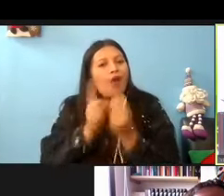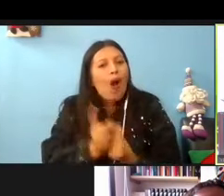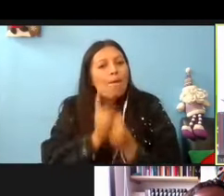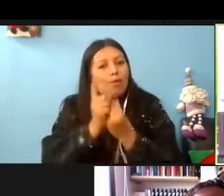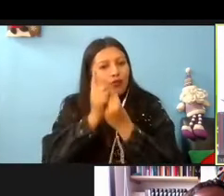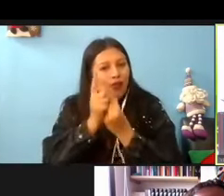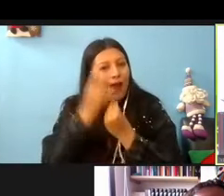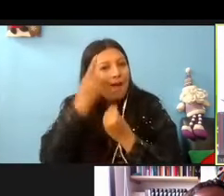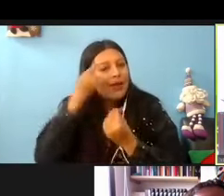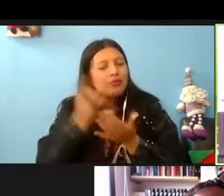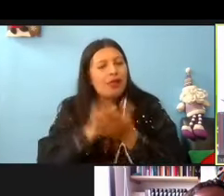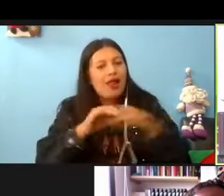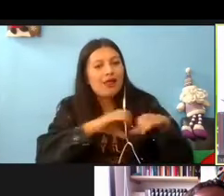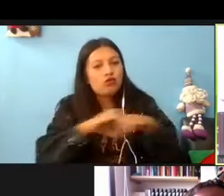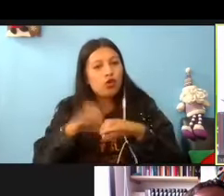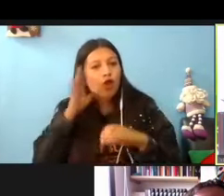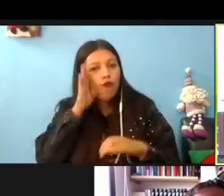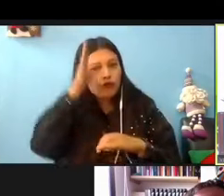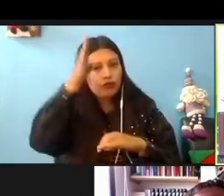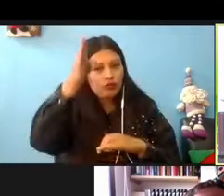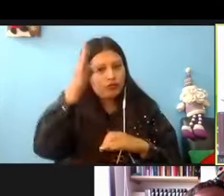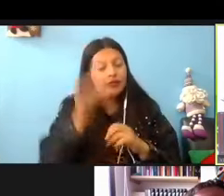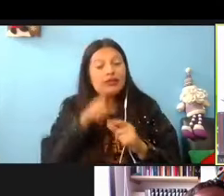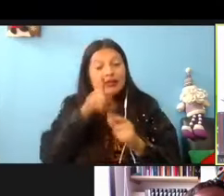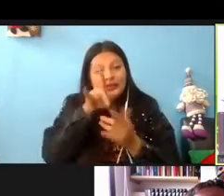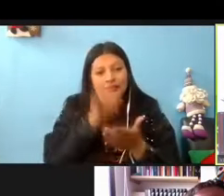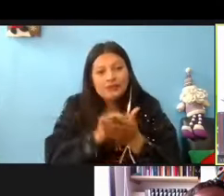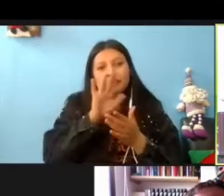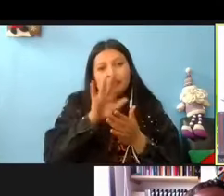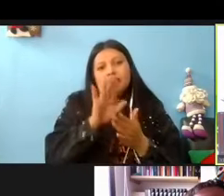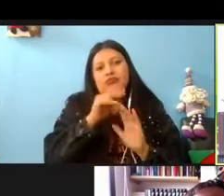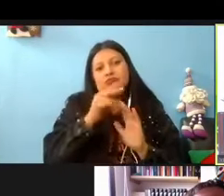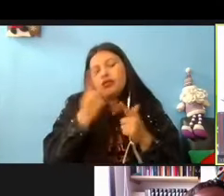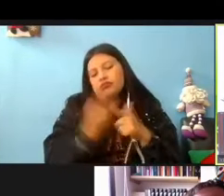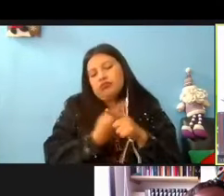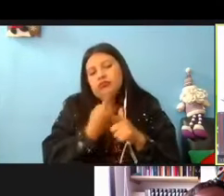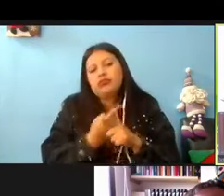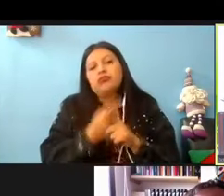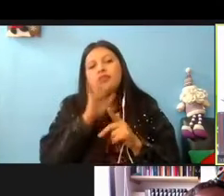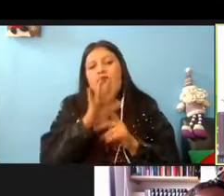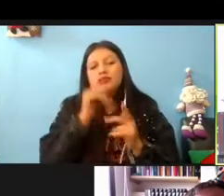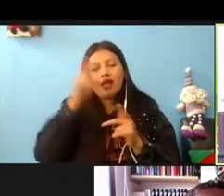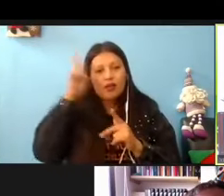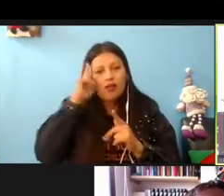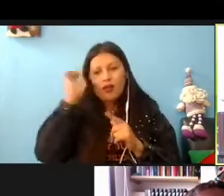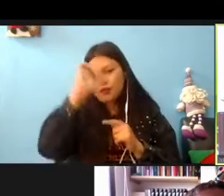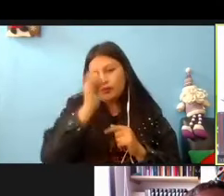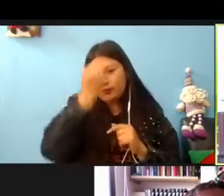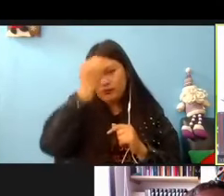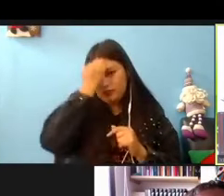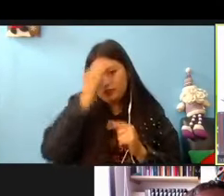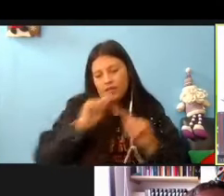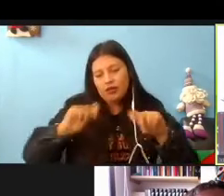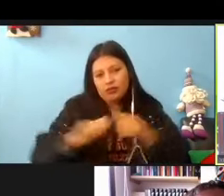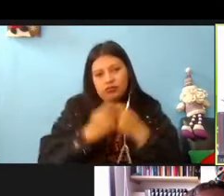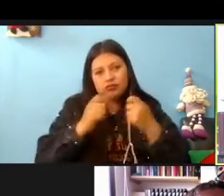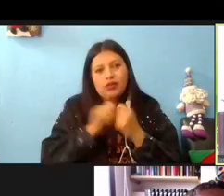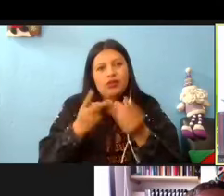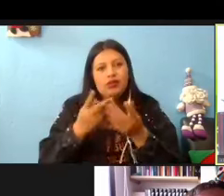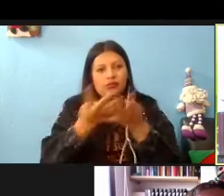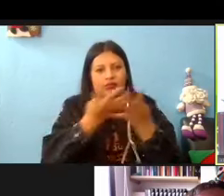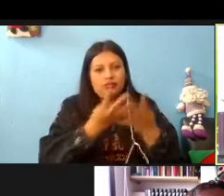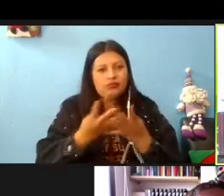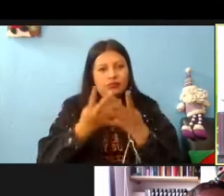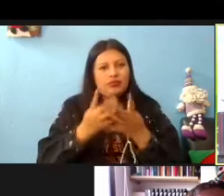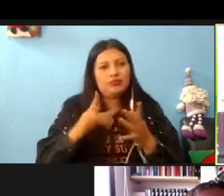para la acción del futuro. Esa es entonces la razón fundamental de tejer esta red.